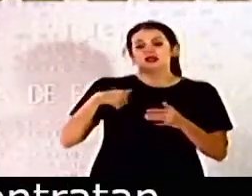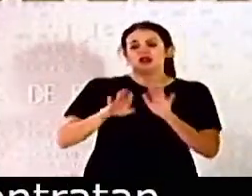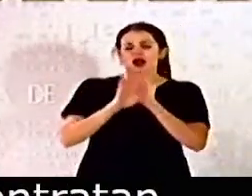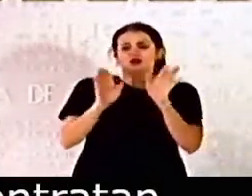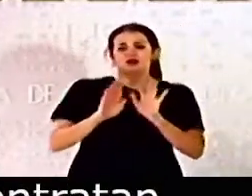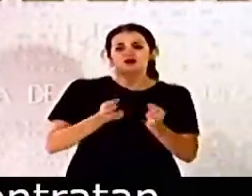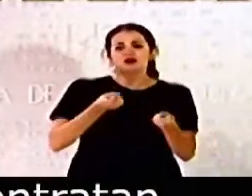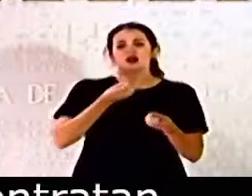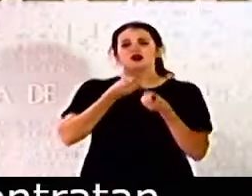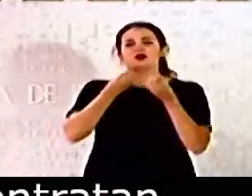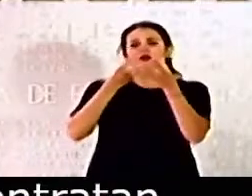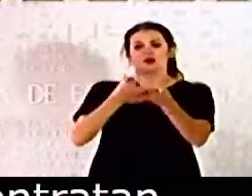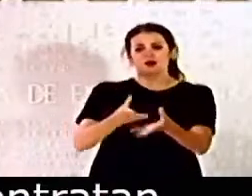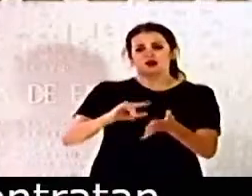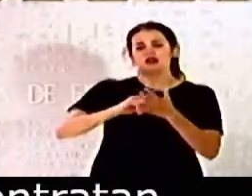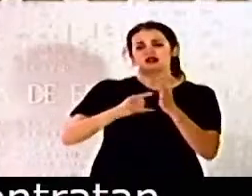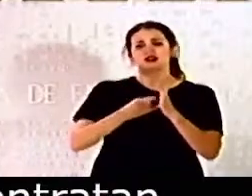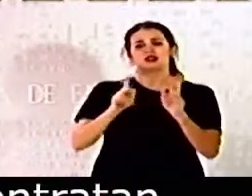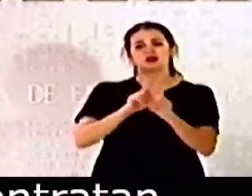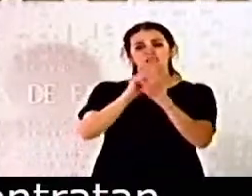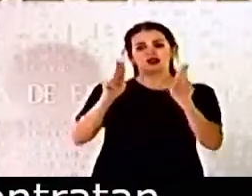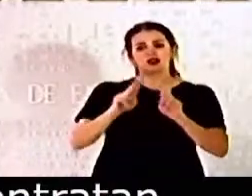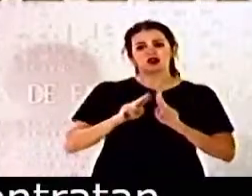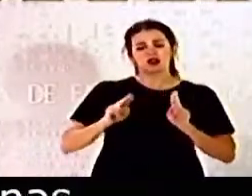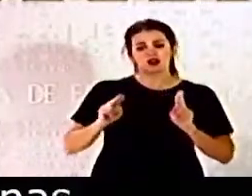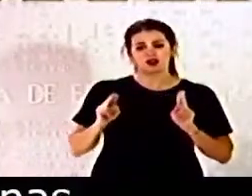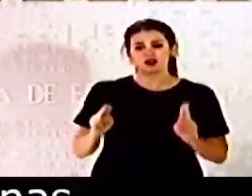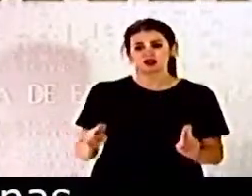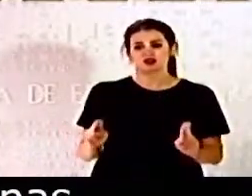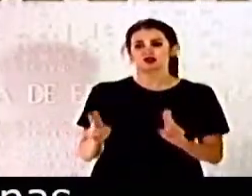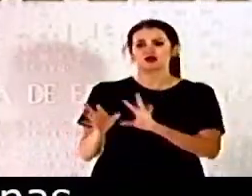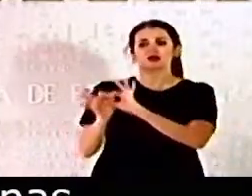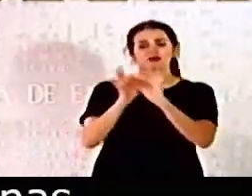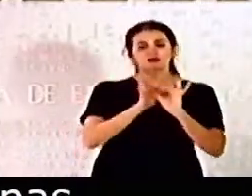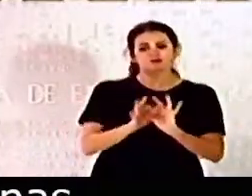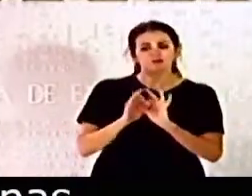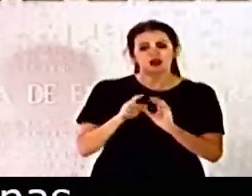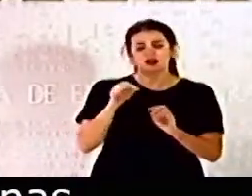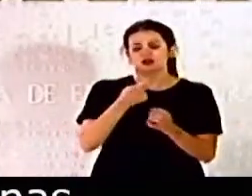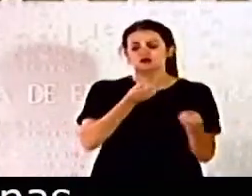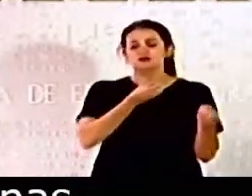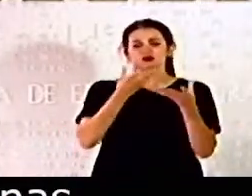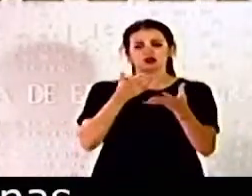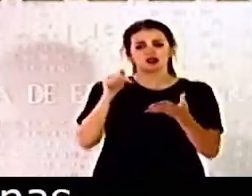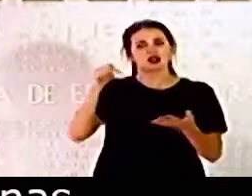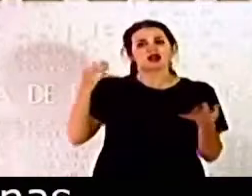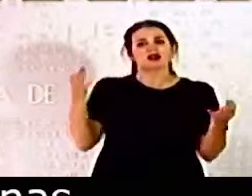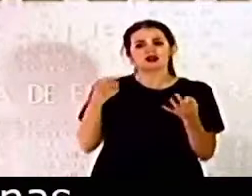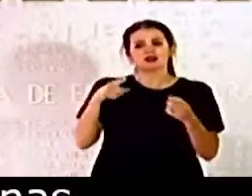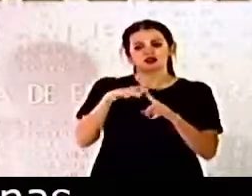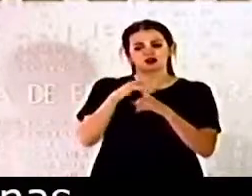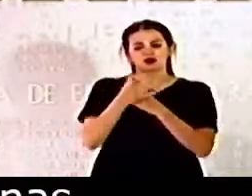al Consejo Interterritorial del Sistema Nacional de Salud. El Consejo Interterritorial ha evidenciado esta situación epidemiológica.